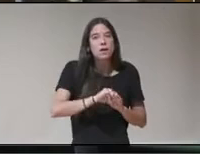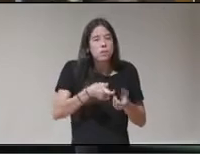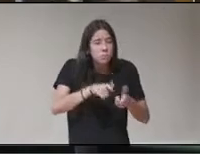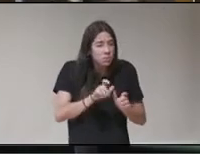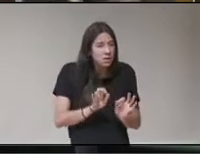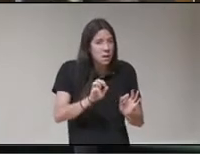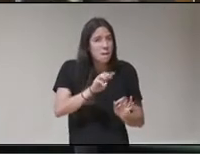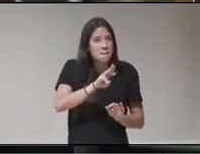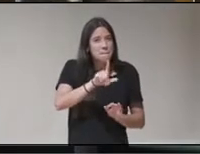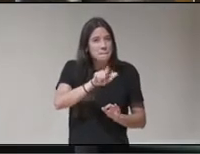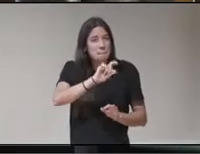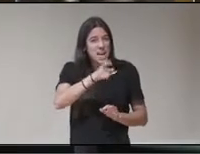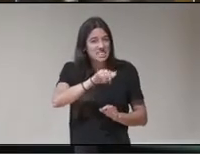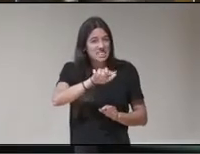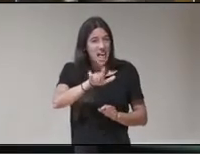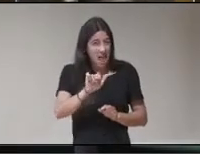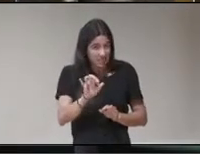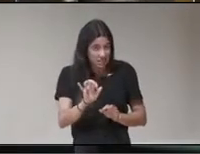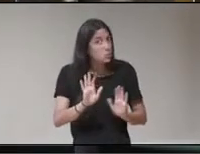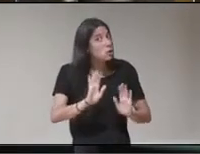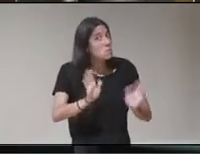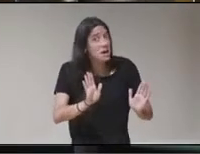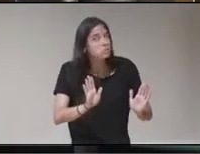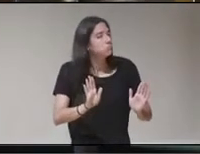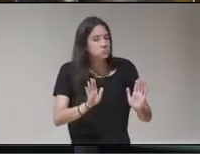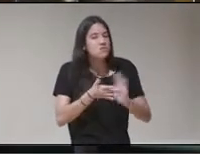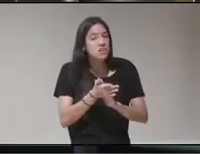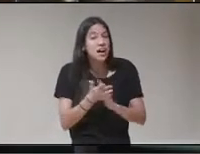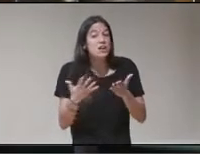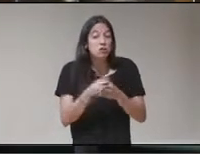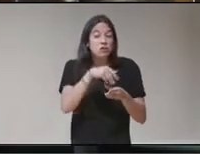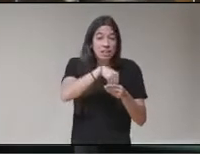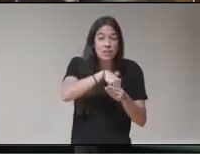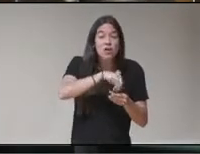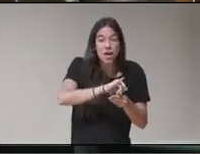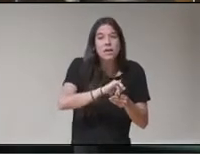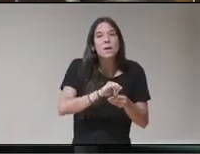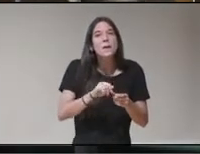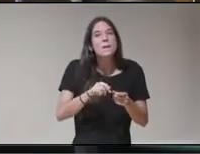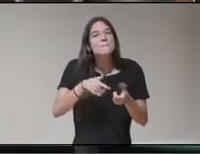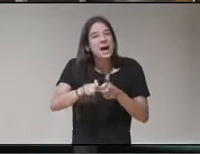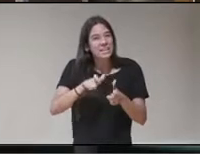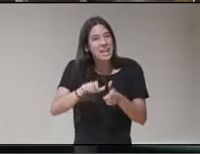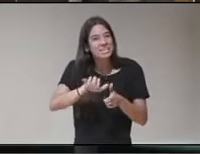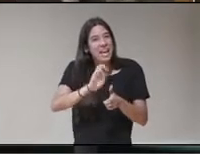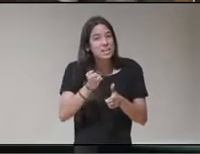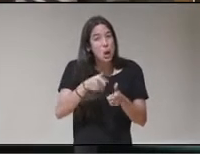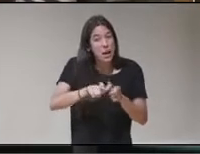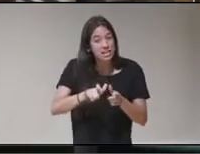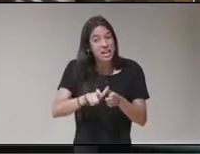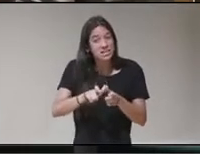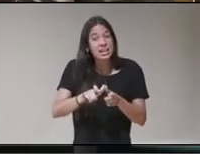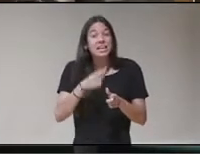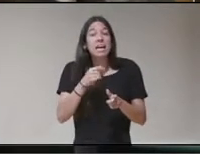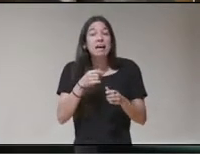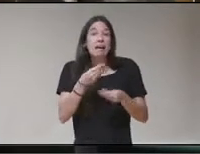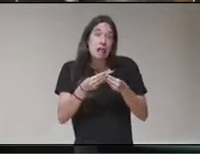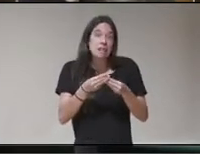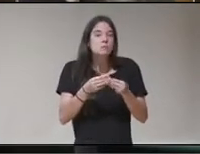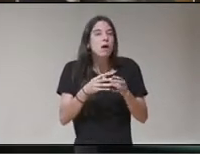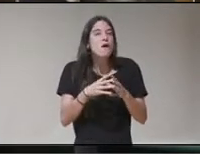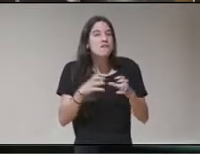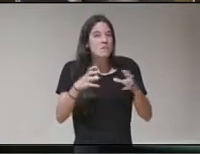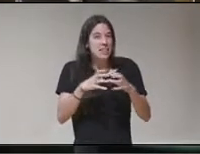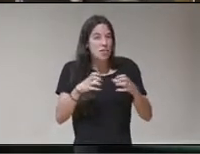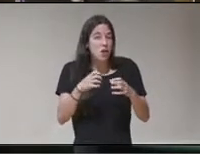solo Klebsielas, sí, todas dentro del grupo de las enterobacterias que con su fermentación ácido mixta generan